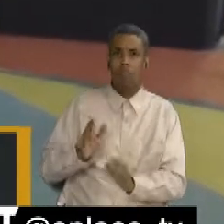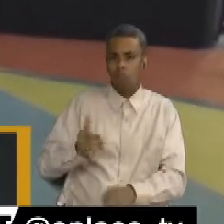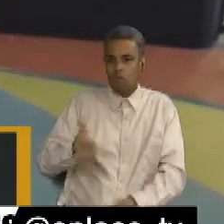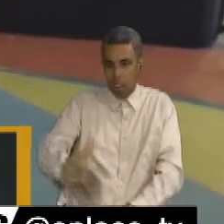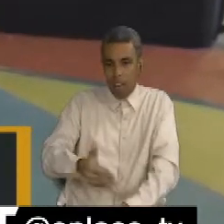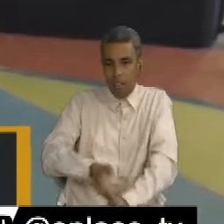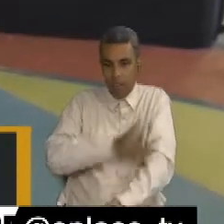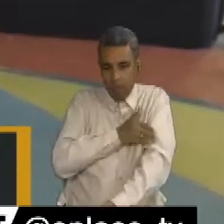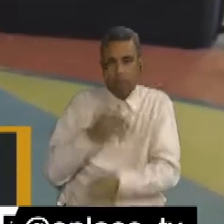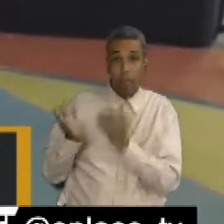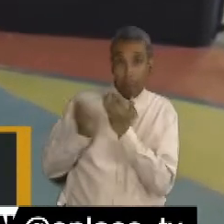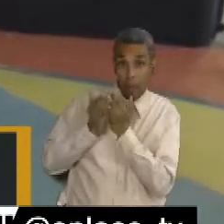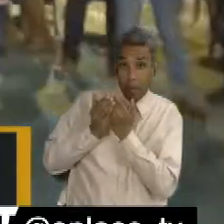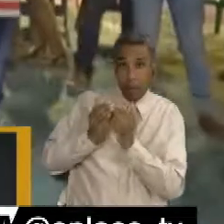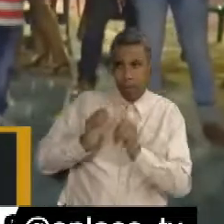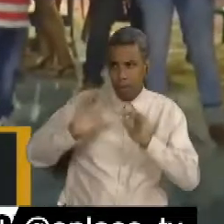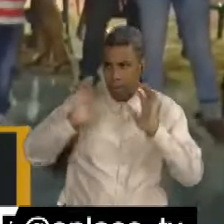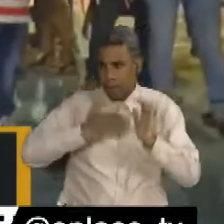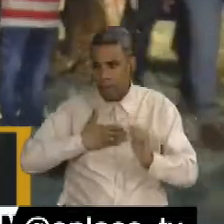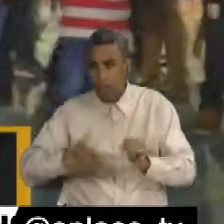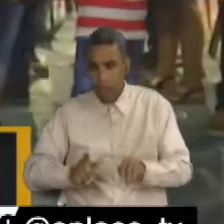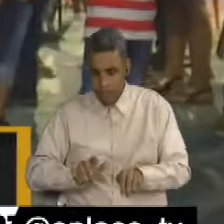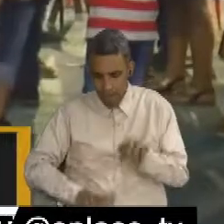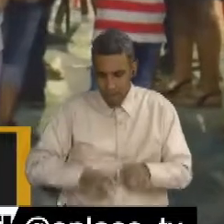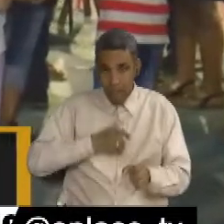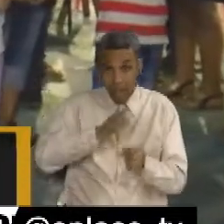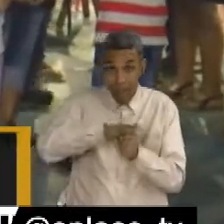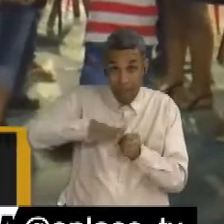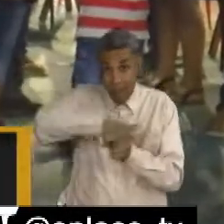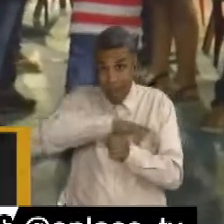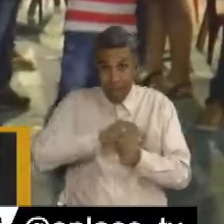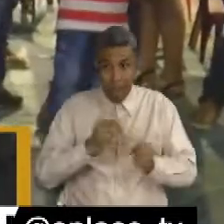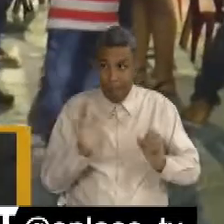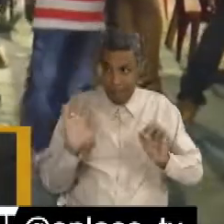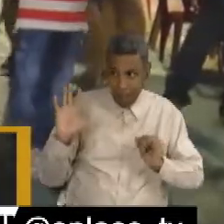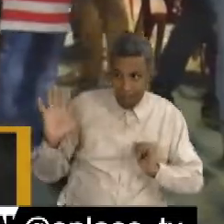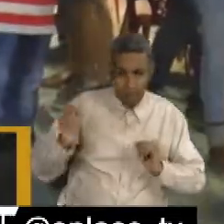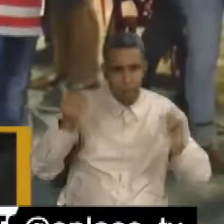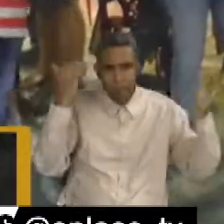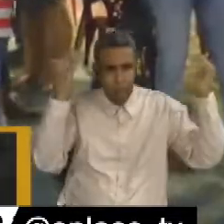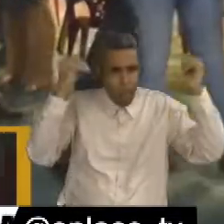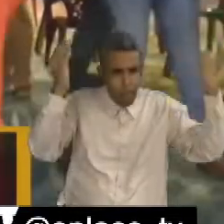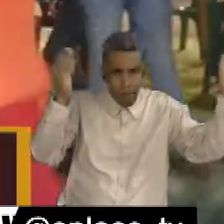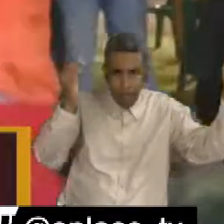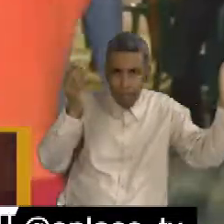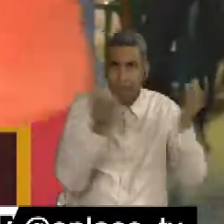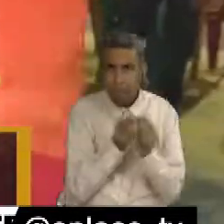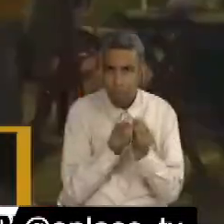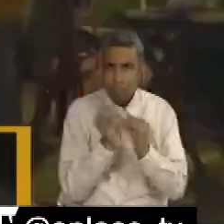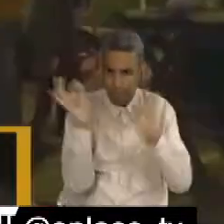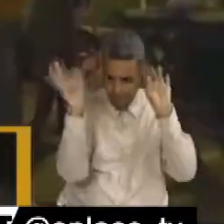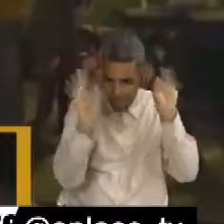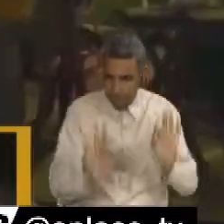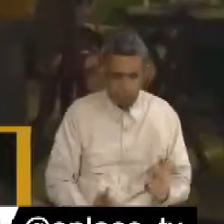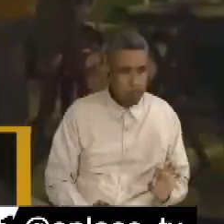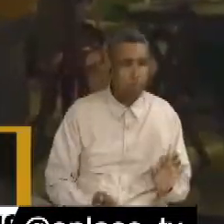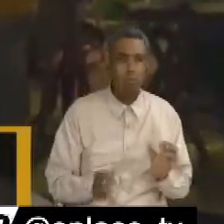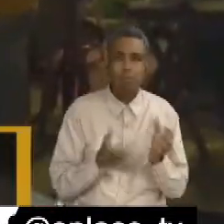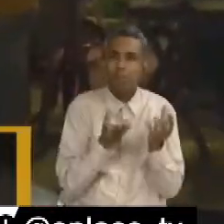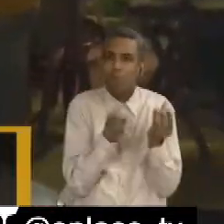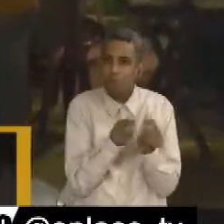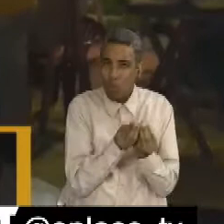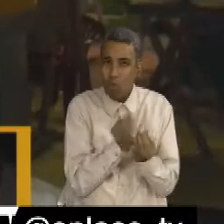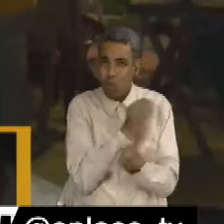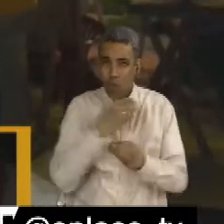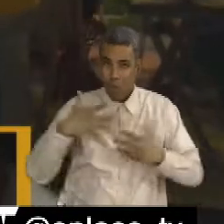solicitan, entonces nosotros como Secretaría de Medio Ambiente hacemos como ese enlace con el grupo Las Tablas,